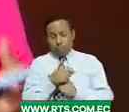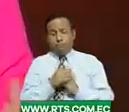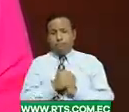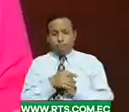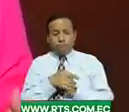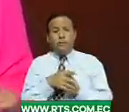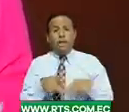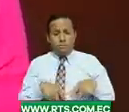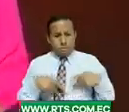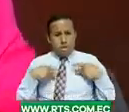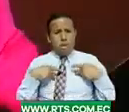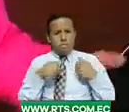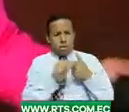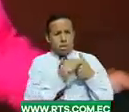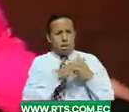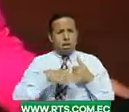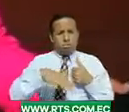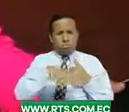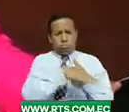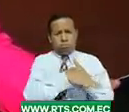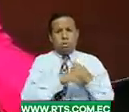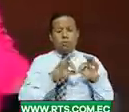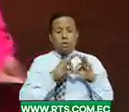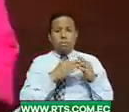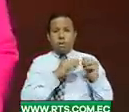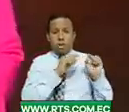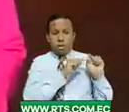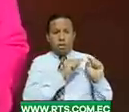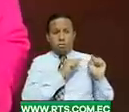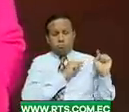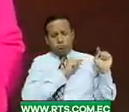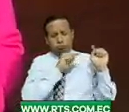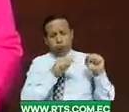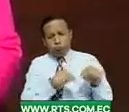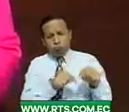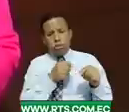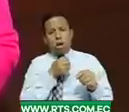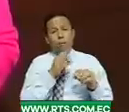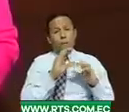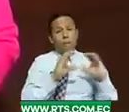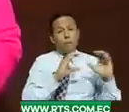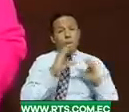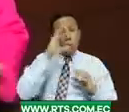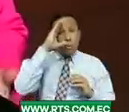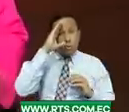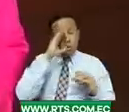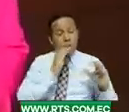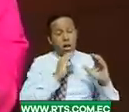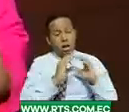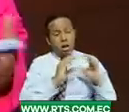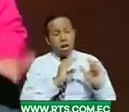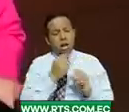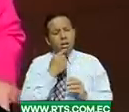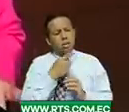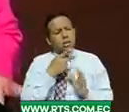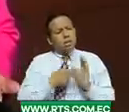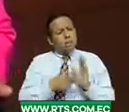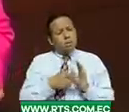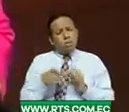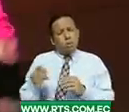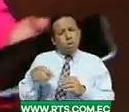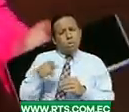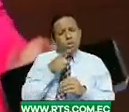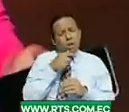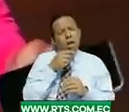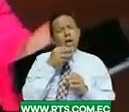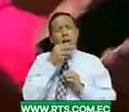declaraciones sobre lo que podría haber ocurrido, quiénes podrían haber causado el hecho. A él estaba cerca una motocicleta, aparentemente llegan